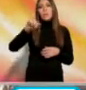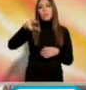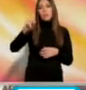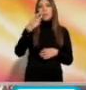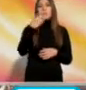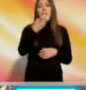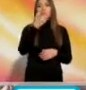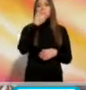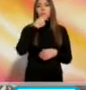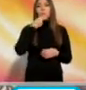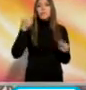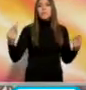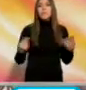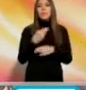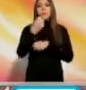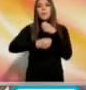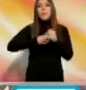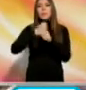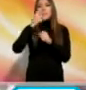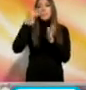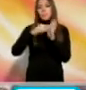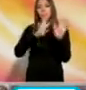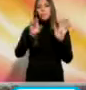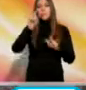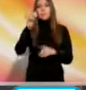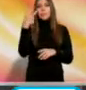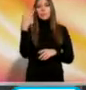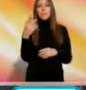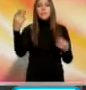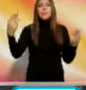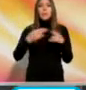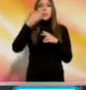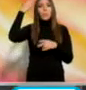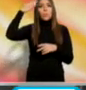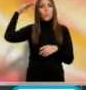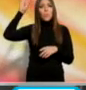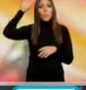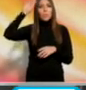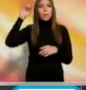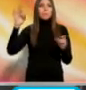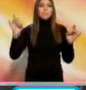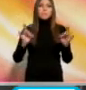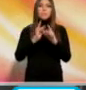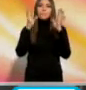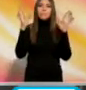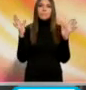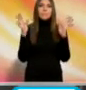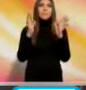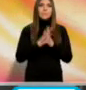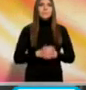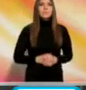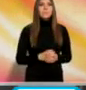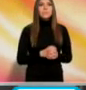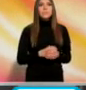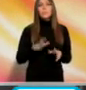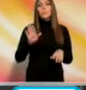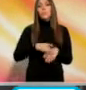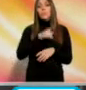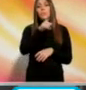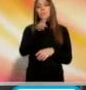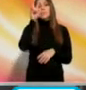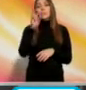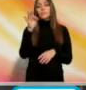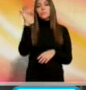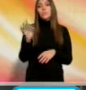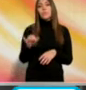un autor que nació en 1923, nació en Cuba por casualidad, en realidad. En realidad es un autor